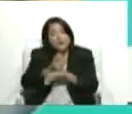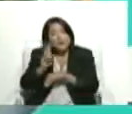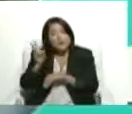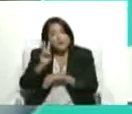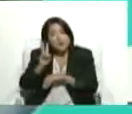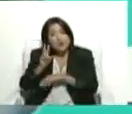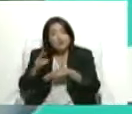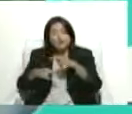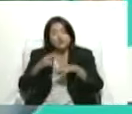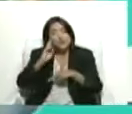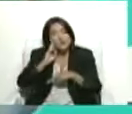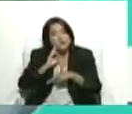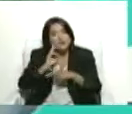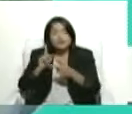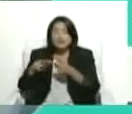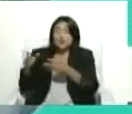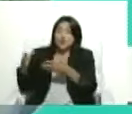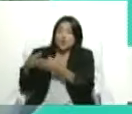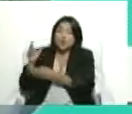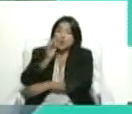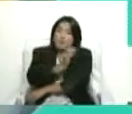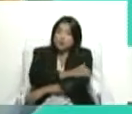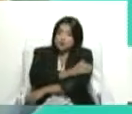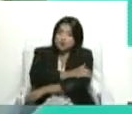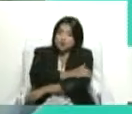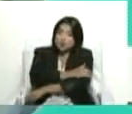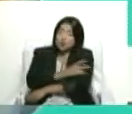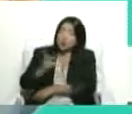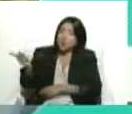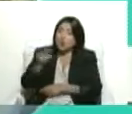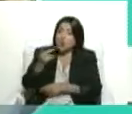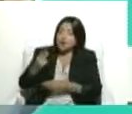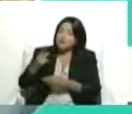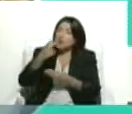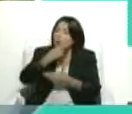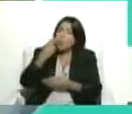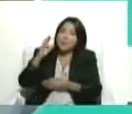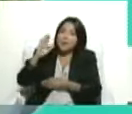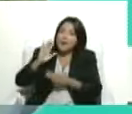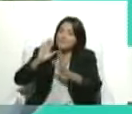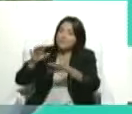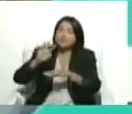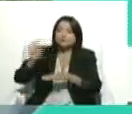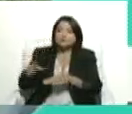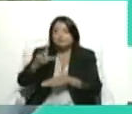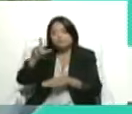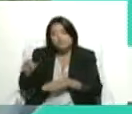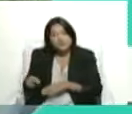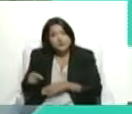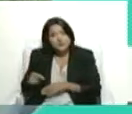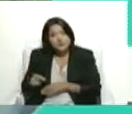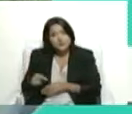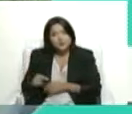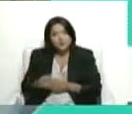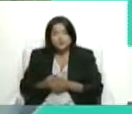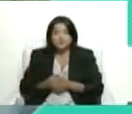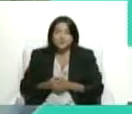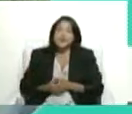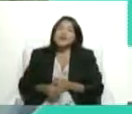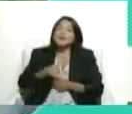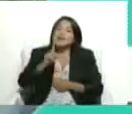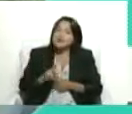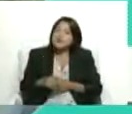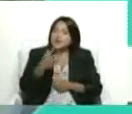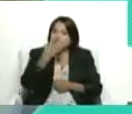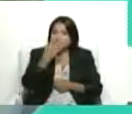revolución bolivariana y esa parte de la oposición, su compromiso de defender la Guayana Esequiba. También hay que entender que en este